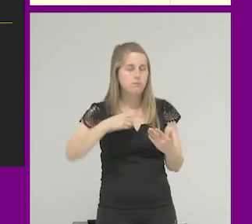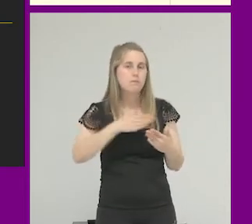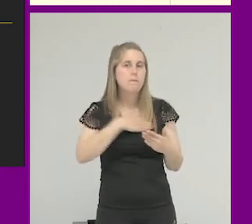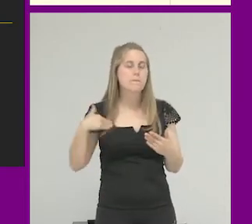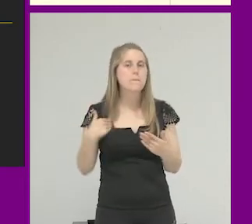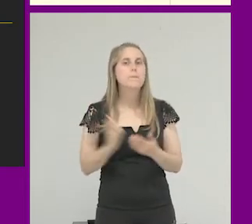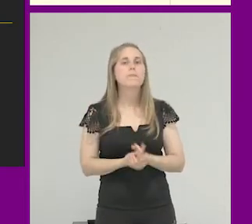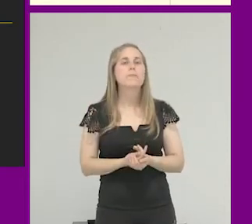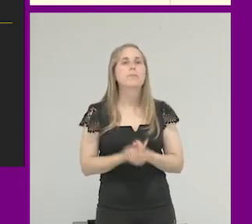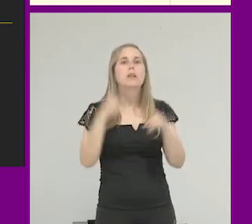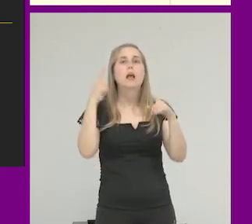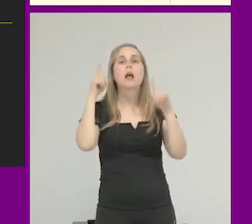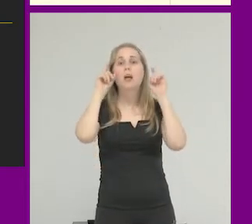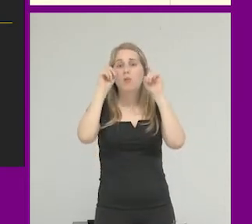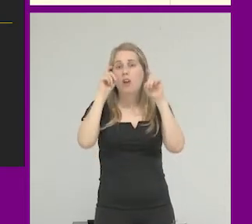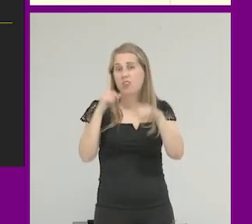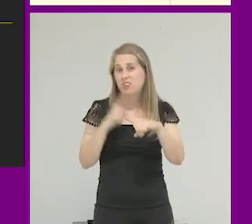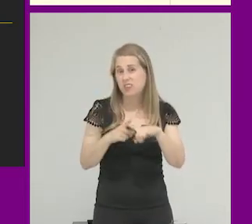Sexua heziketa